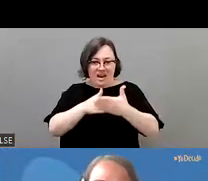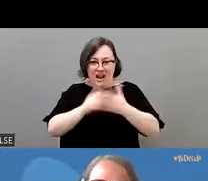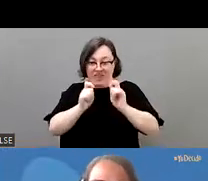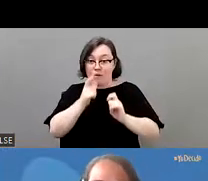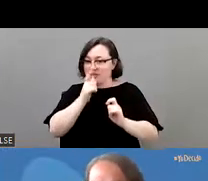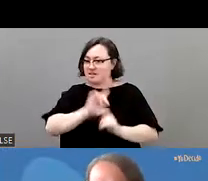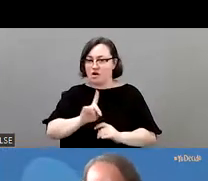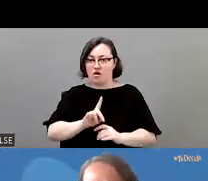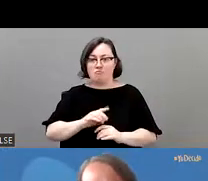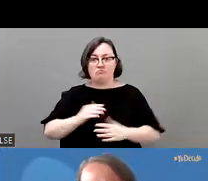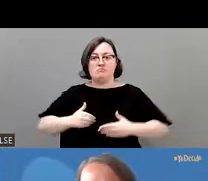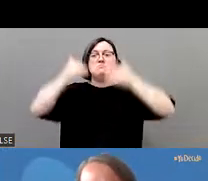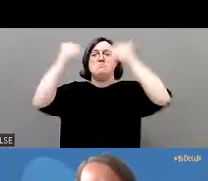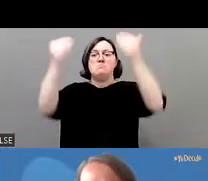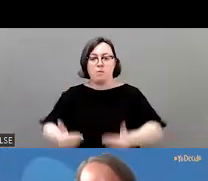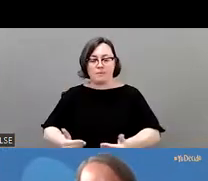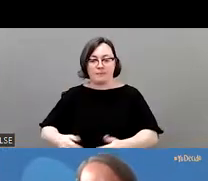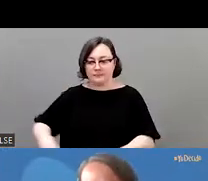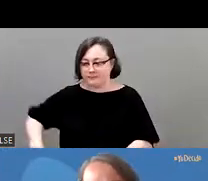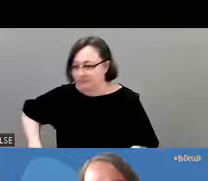previa de los prerequisitos.